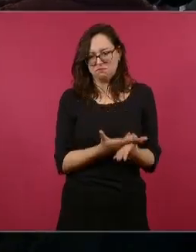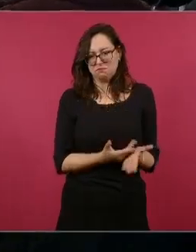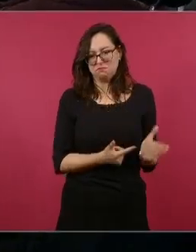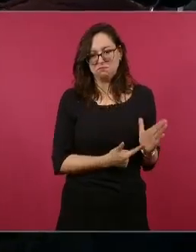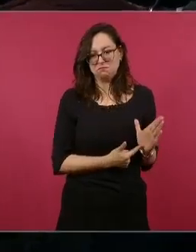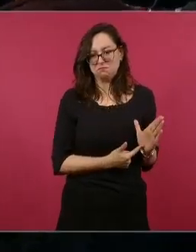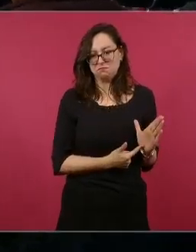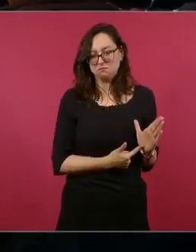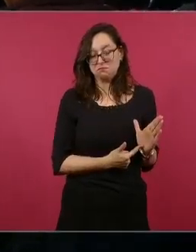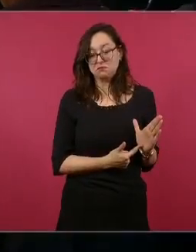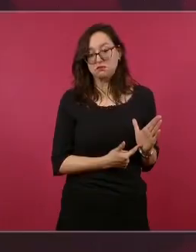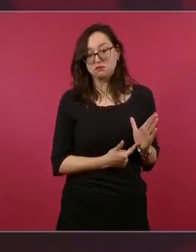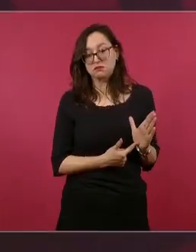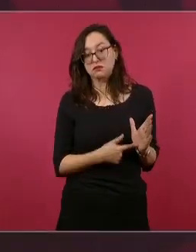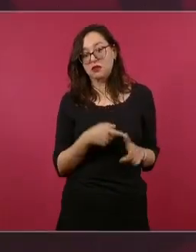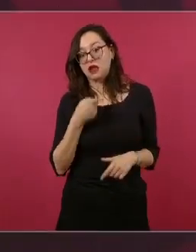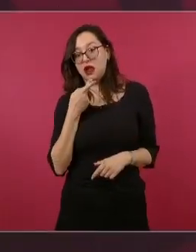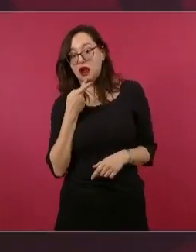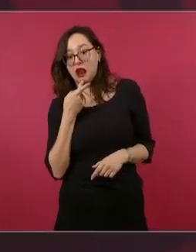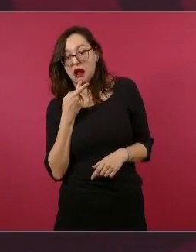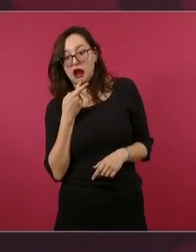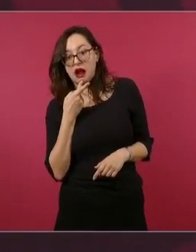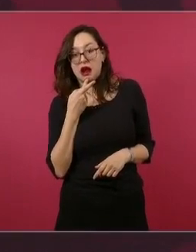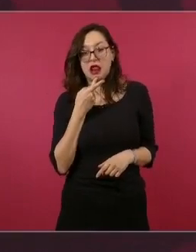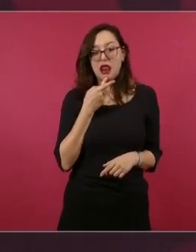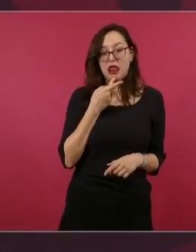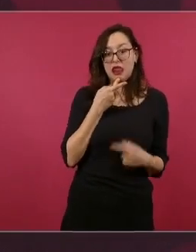doble discurso doble moral